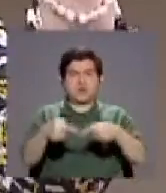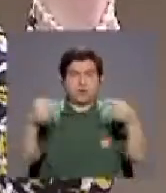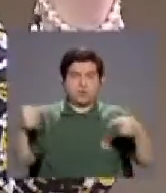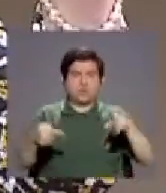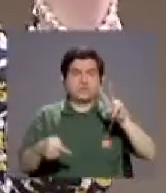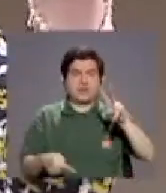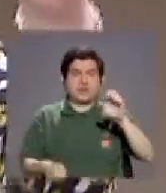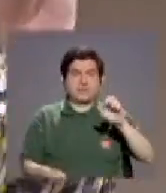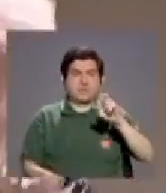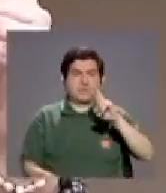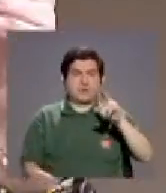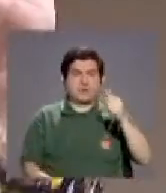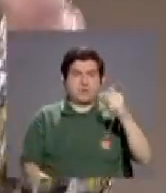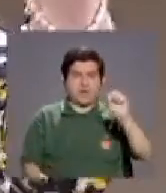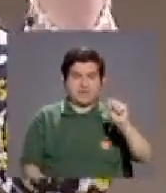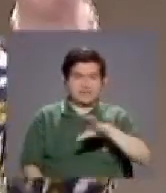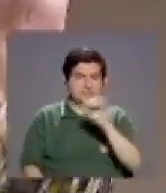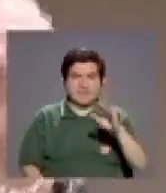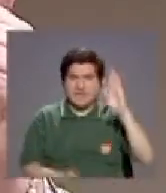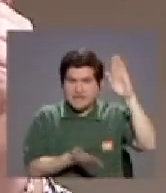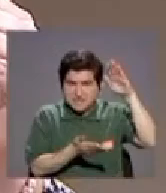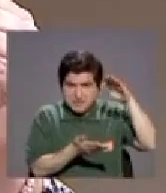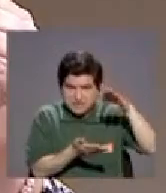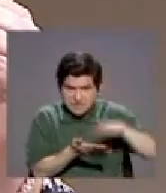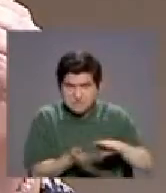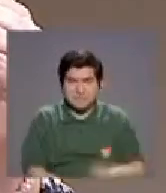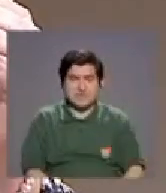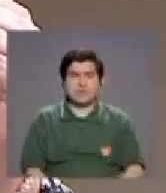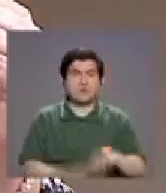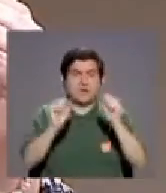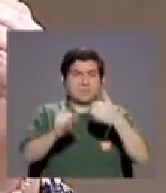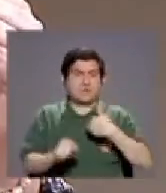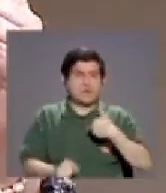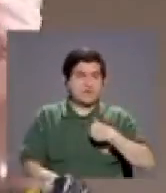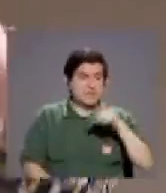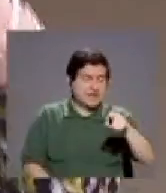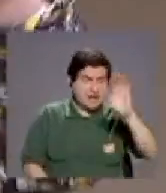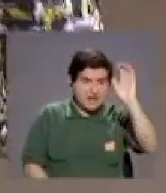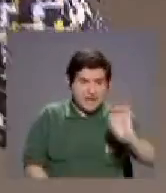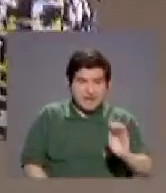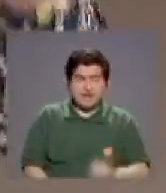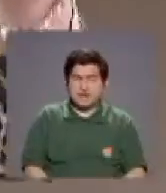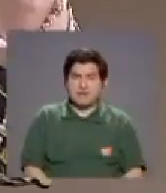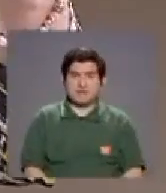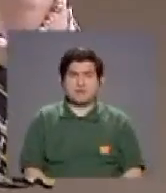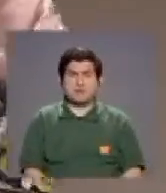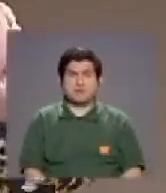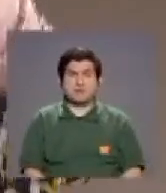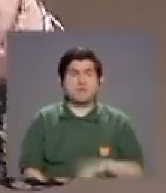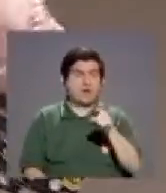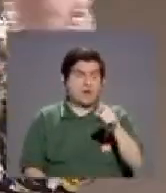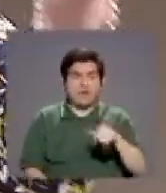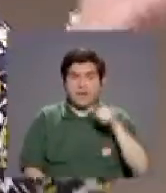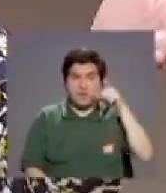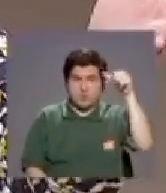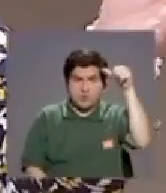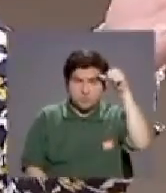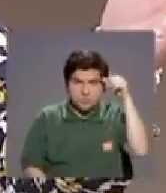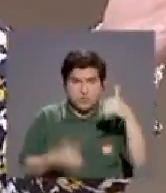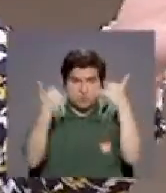y también reduciría la portación de ese niño para que cuando en su vida adulta